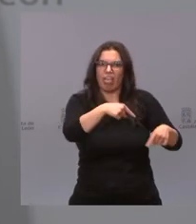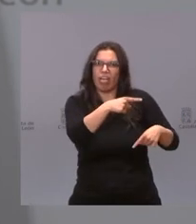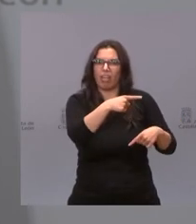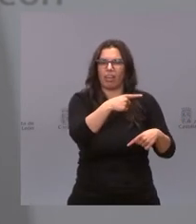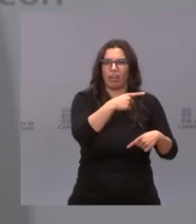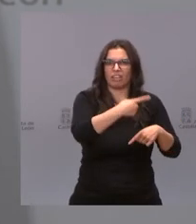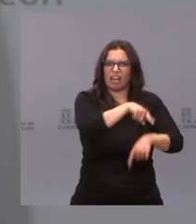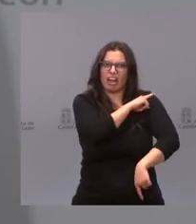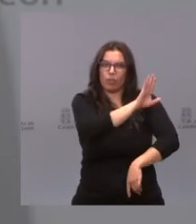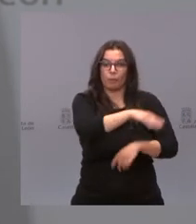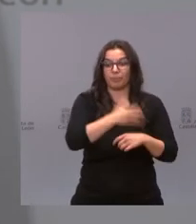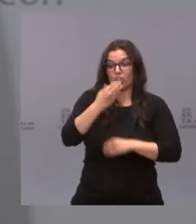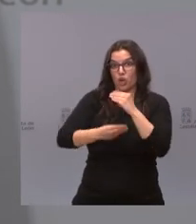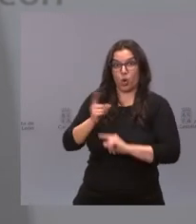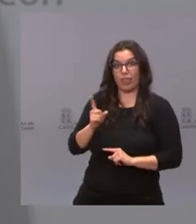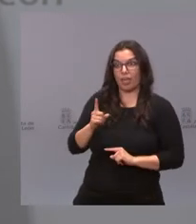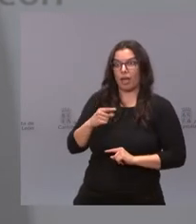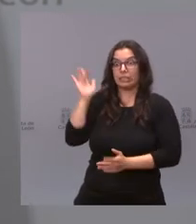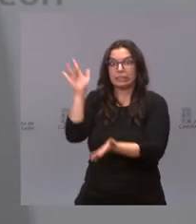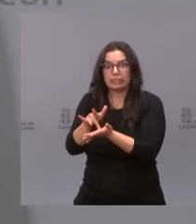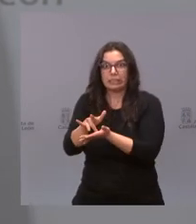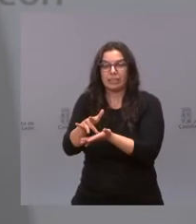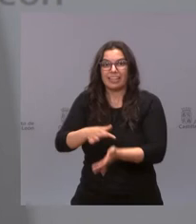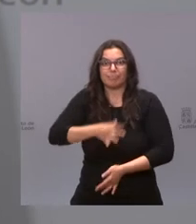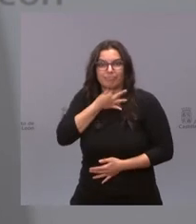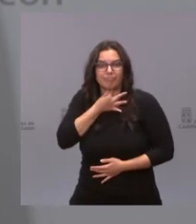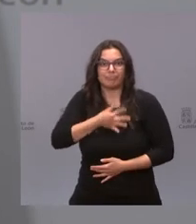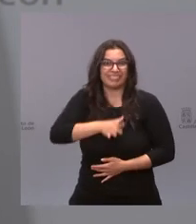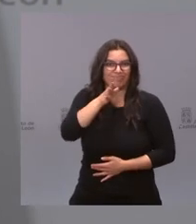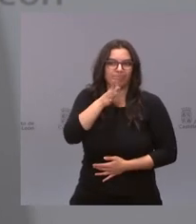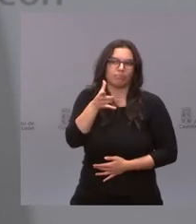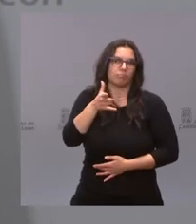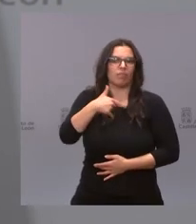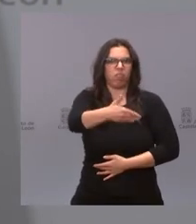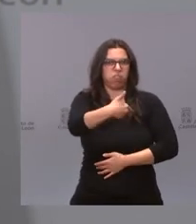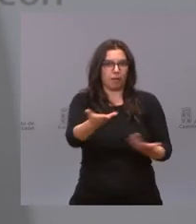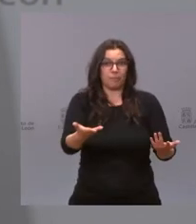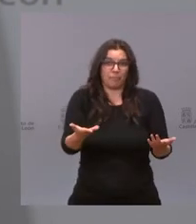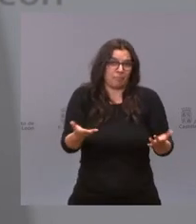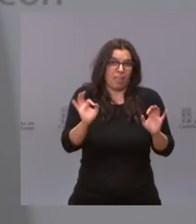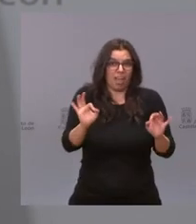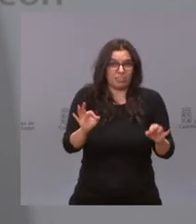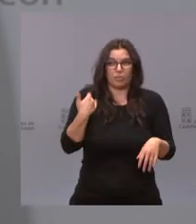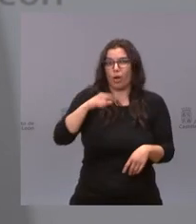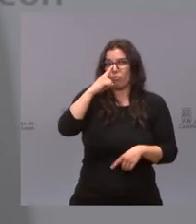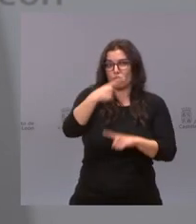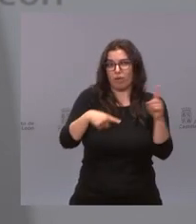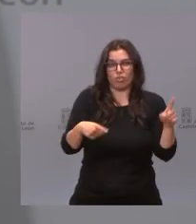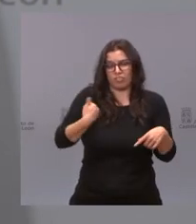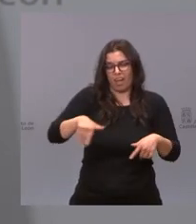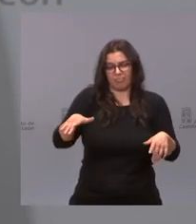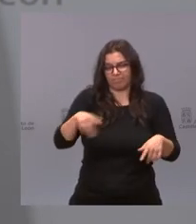nada. No las haces y pasa, pues es que eres un incompetente. Pero esto es como llevamos así un año y medio. Nosotros ya esto lo